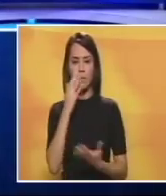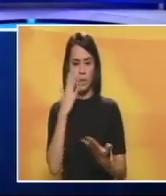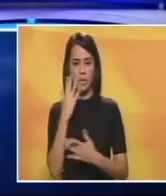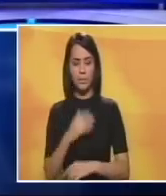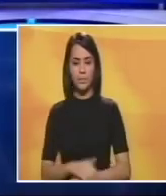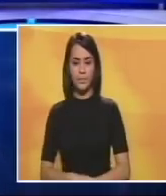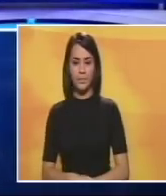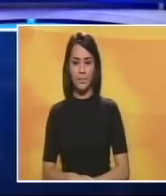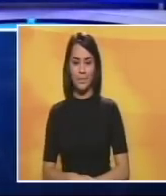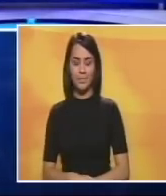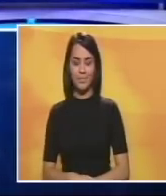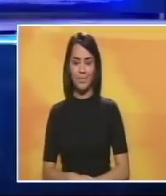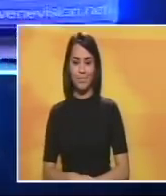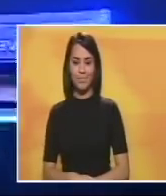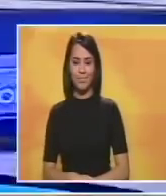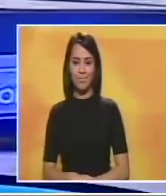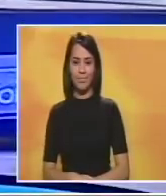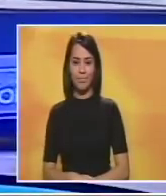Flores, Noticiero Venevisión.